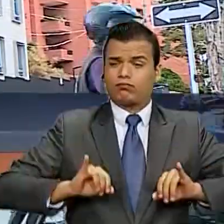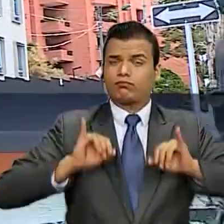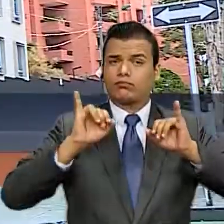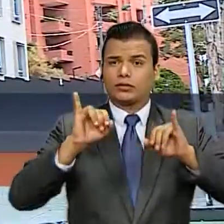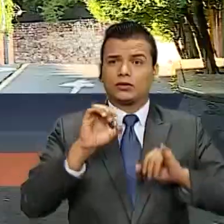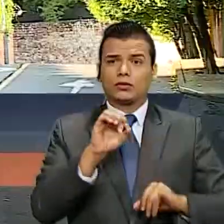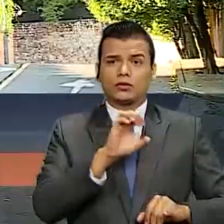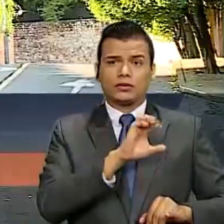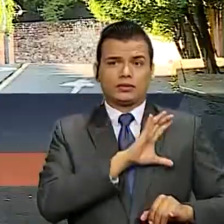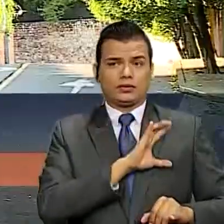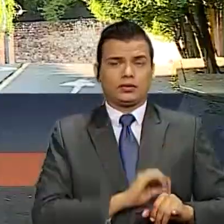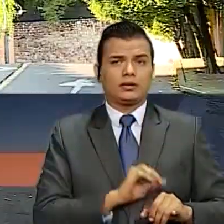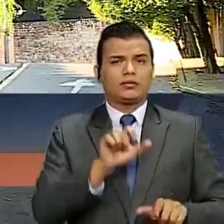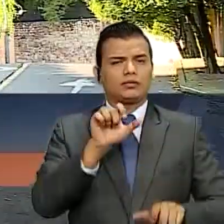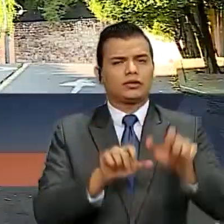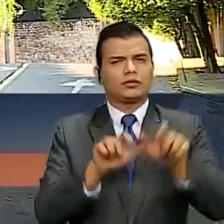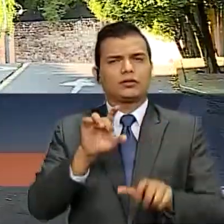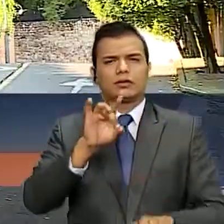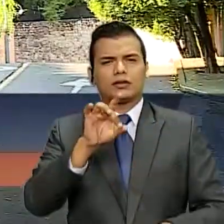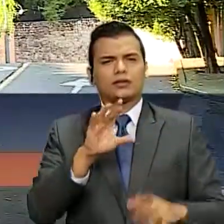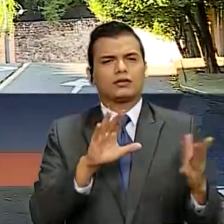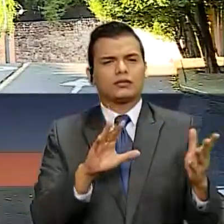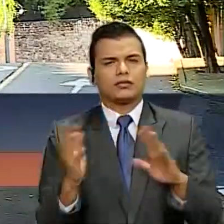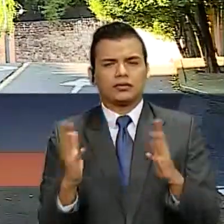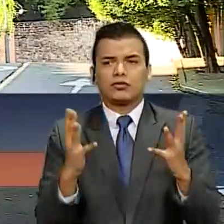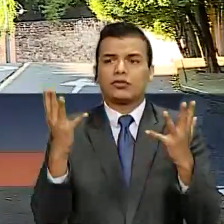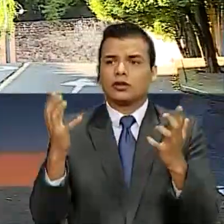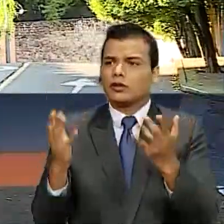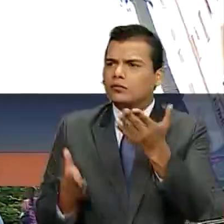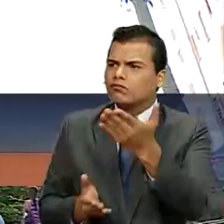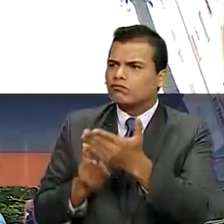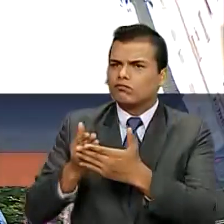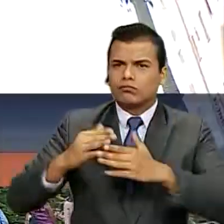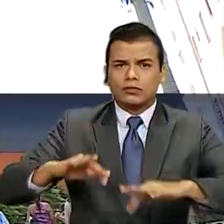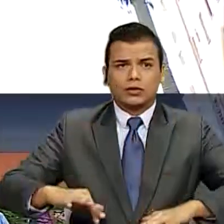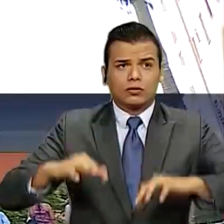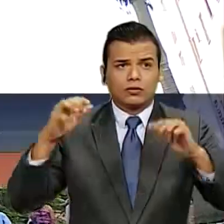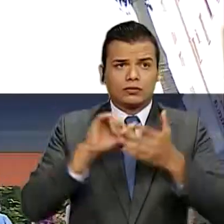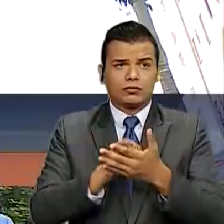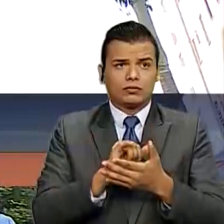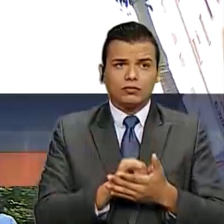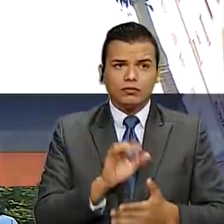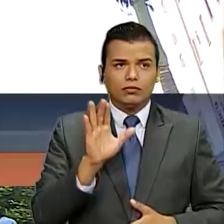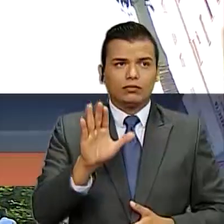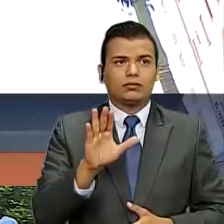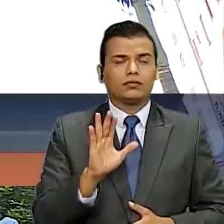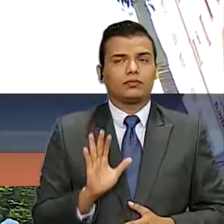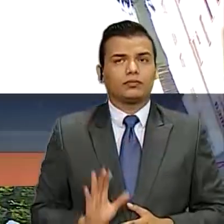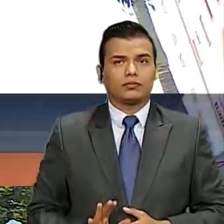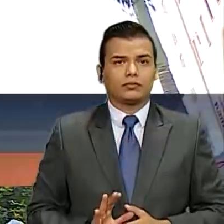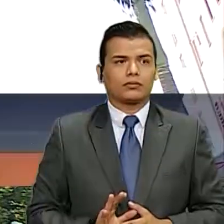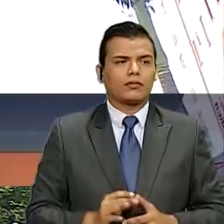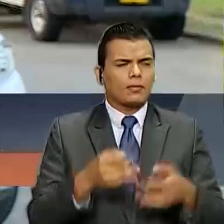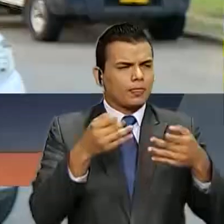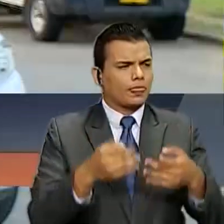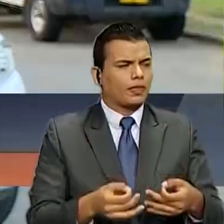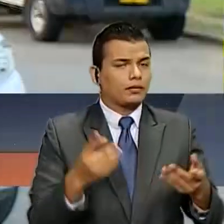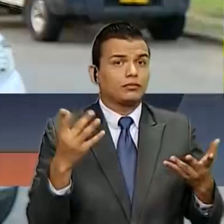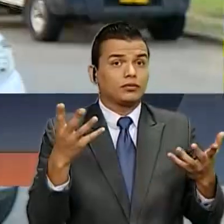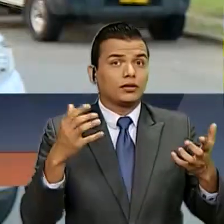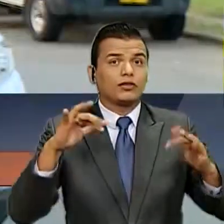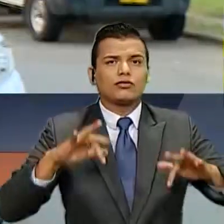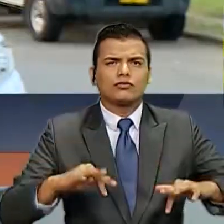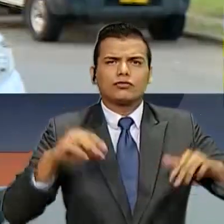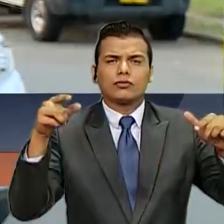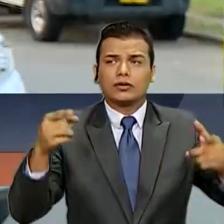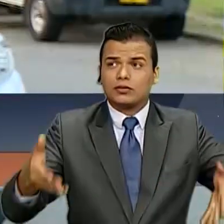por lo menos 15 hombres armados intentaron ingresar a robar en 2 unidades residenciales de la zona. Se presentó un caso de un intento de hurto